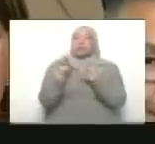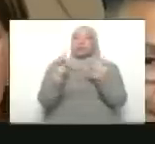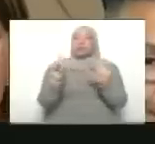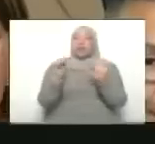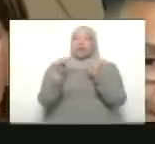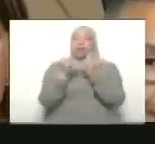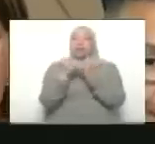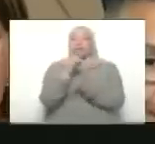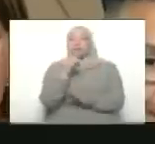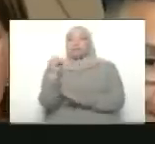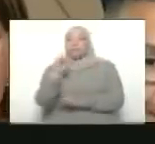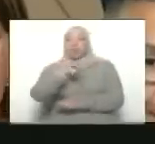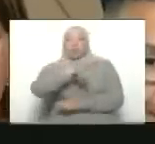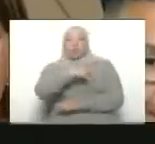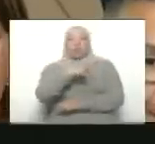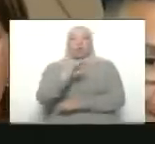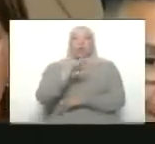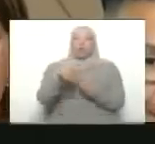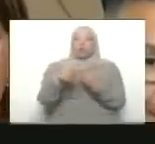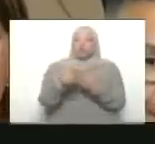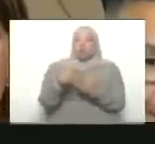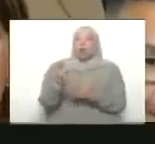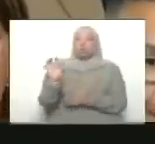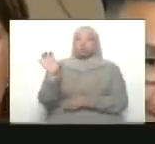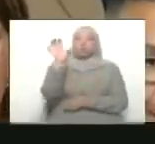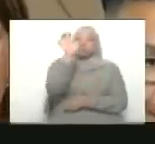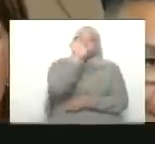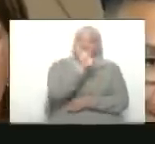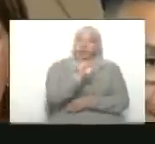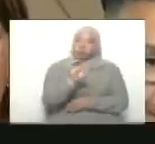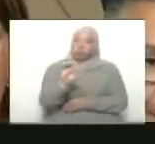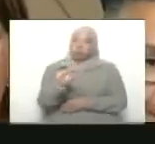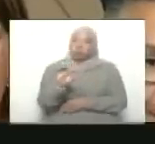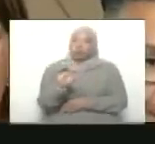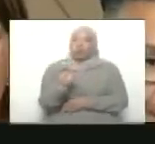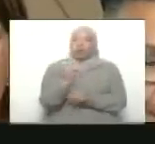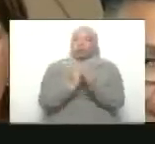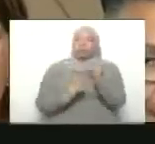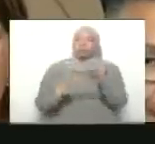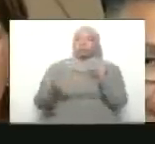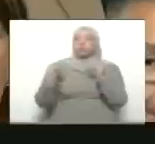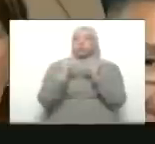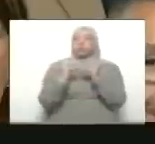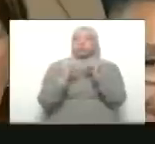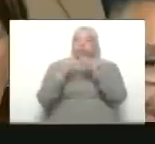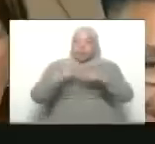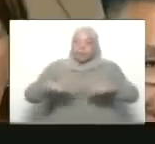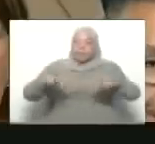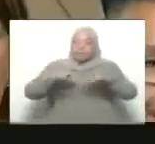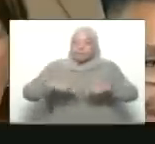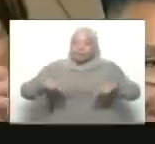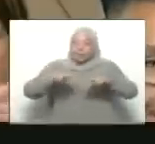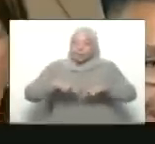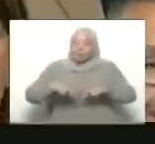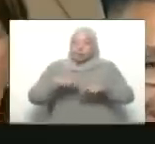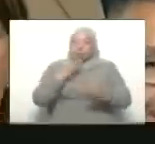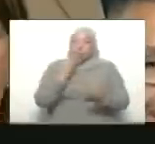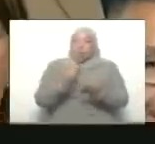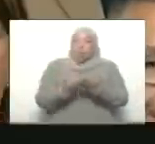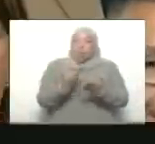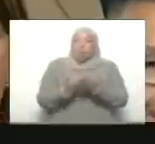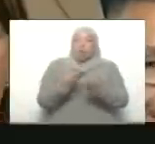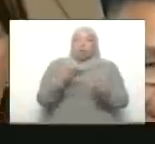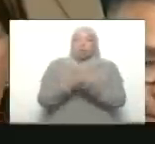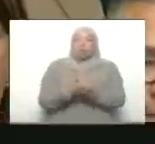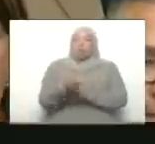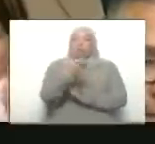universidades que están en nuestros países pero sobre todo para la agenda común científica y de investigación que nos permita generar las soluciones